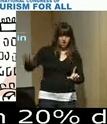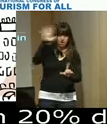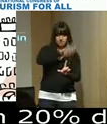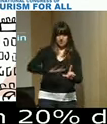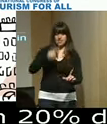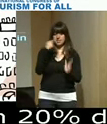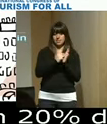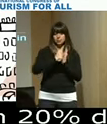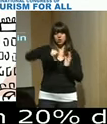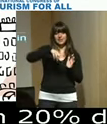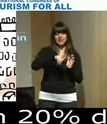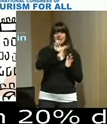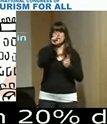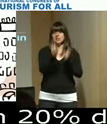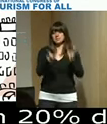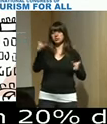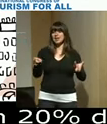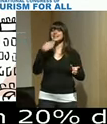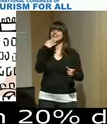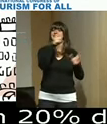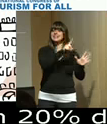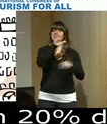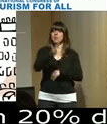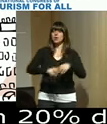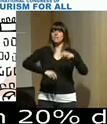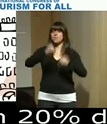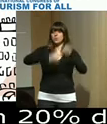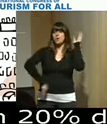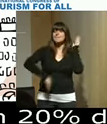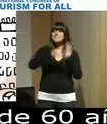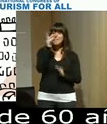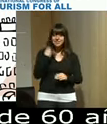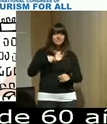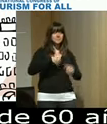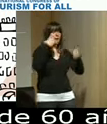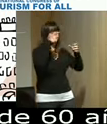de 65 años o más pasará a representar el 16,8% de la población en el